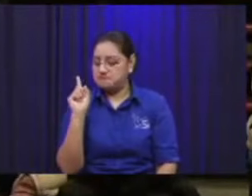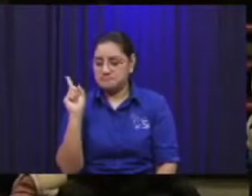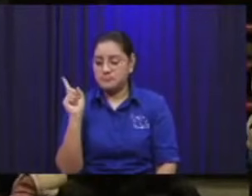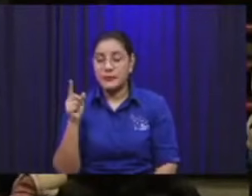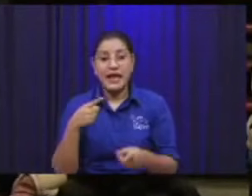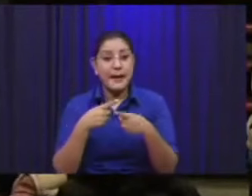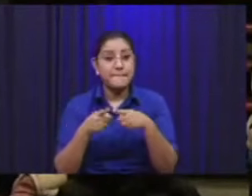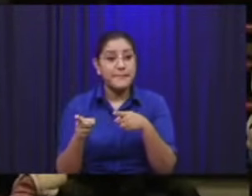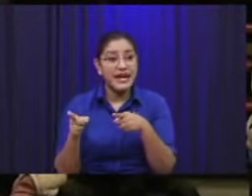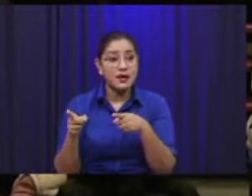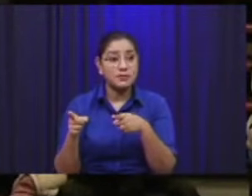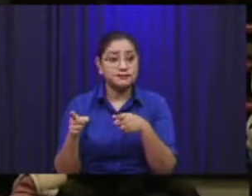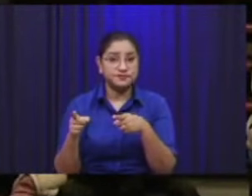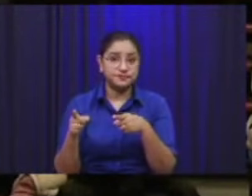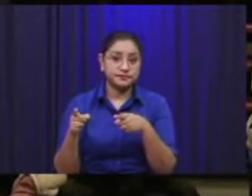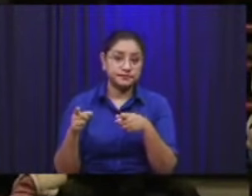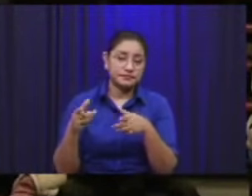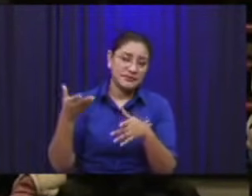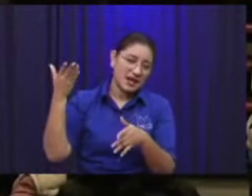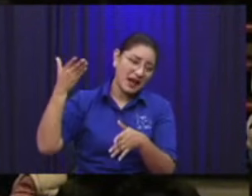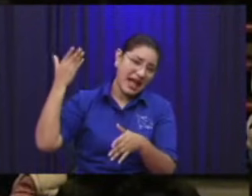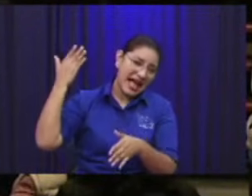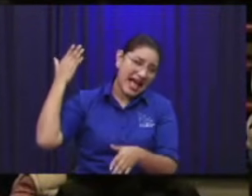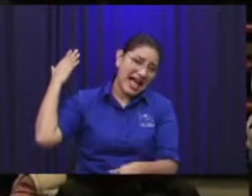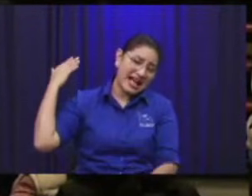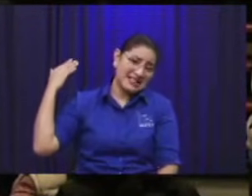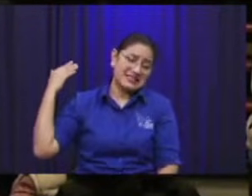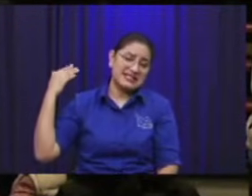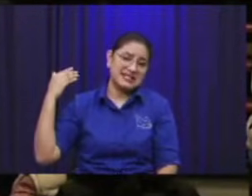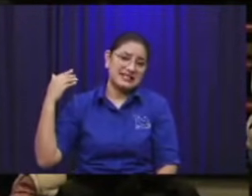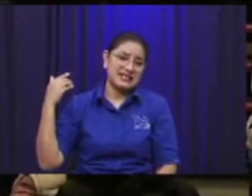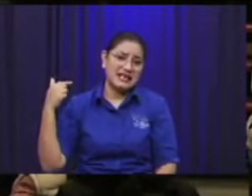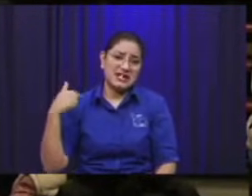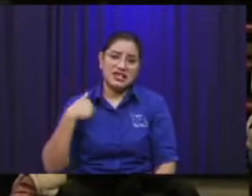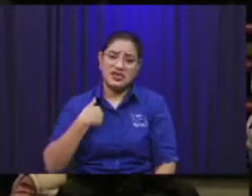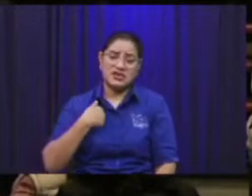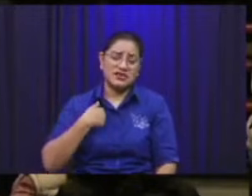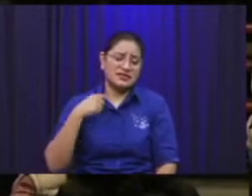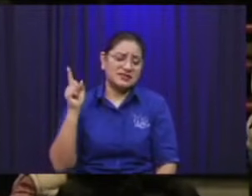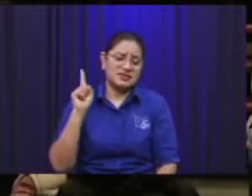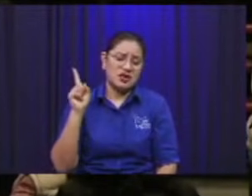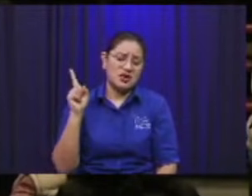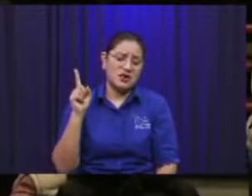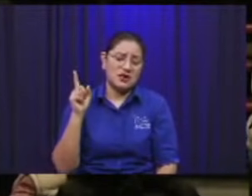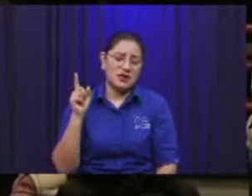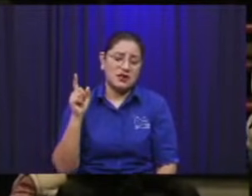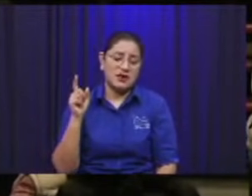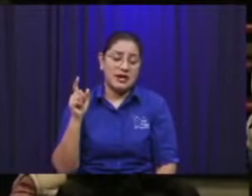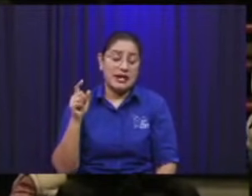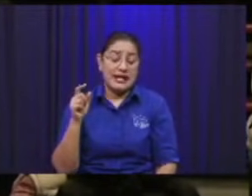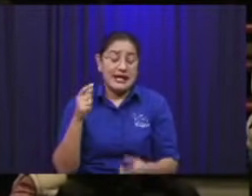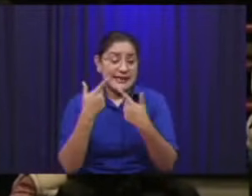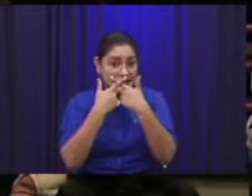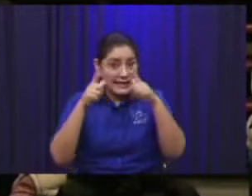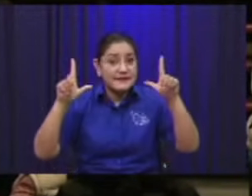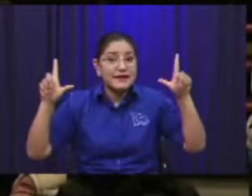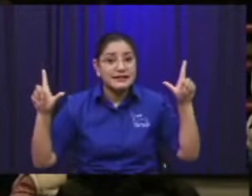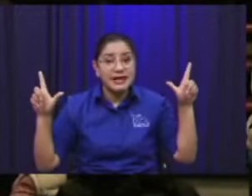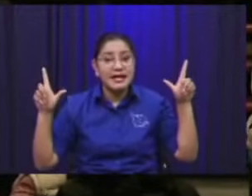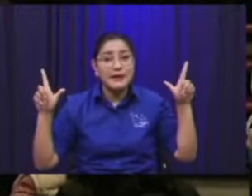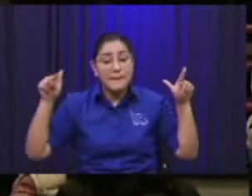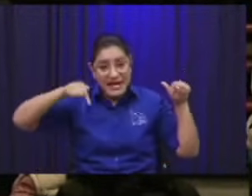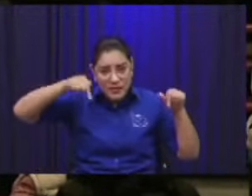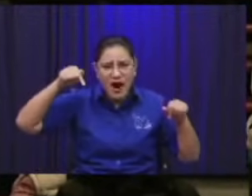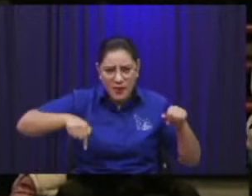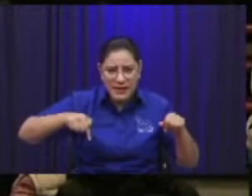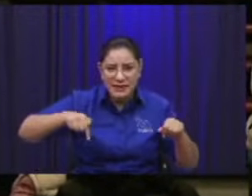la corriente en la que veníamos no hubieran muy dada esa libertad ahorita acto